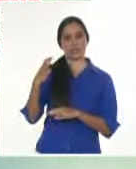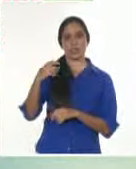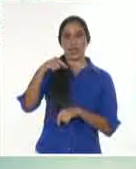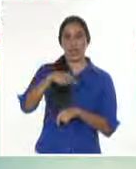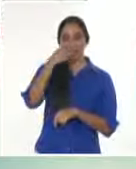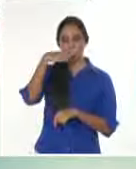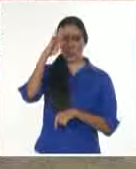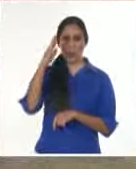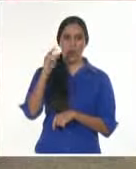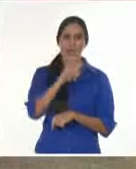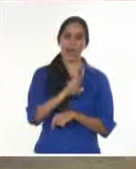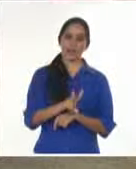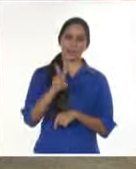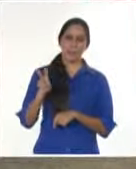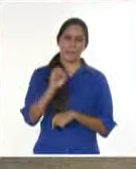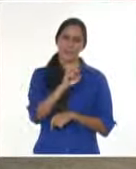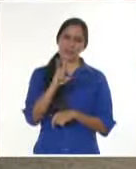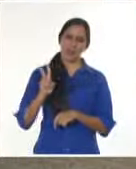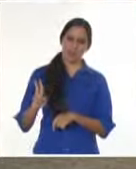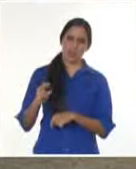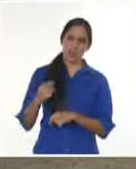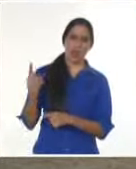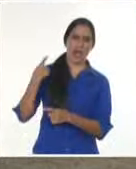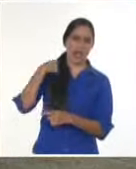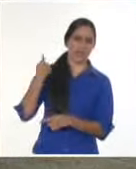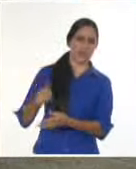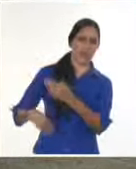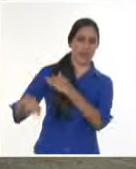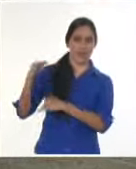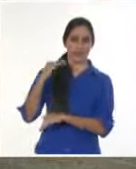el 2022, otorgado el pasado año.